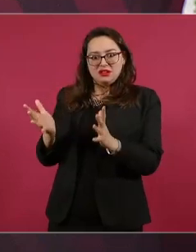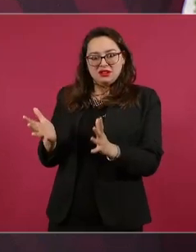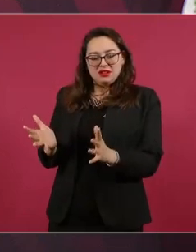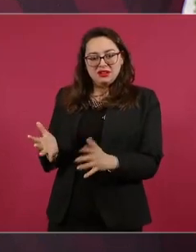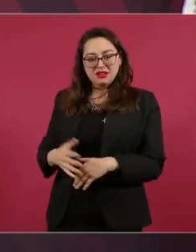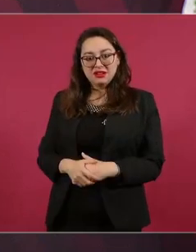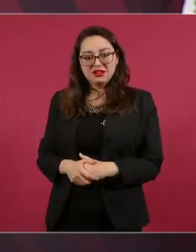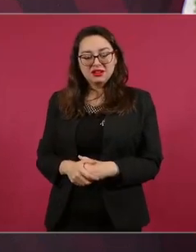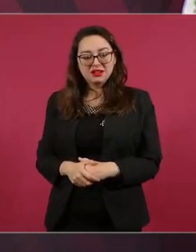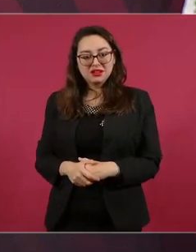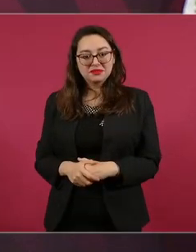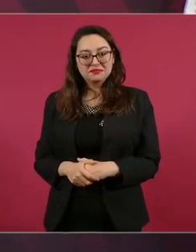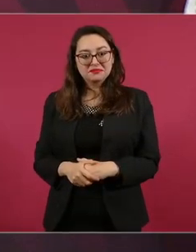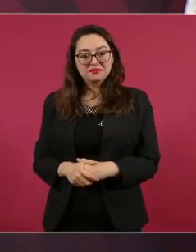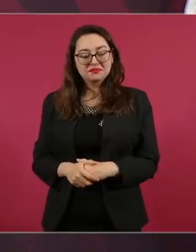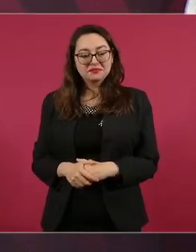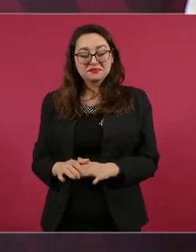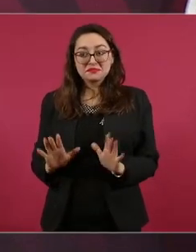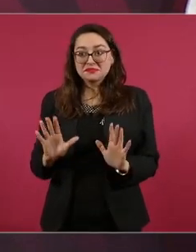Pasa el tiempo,